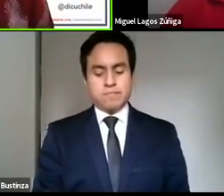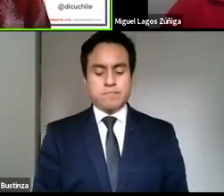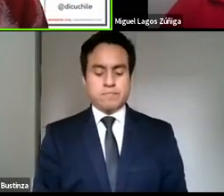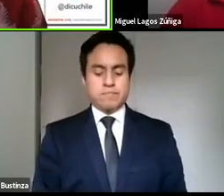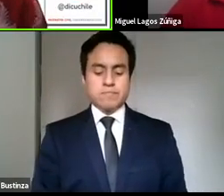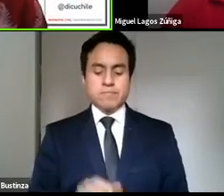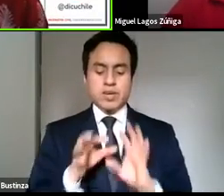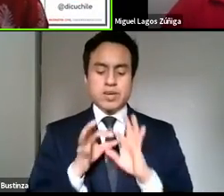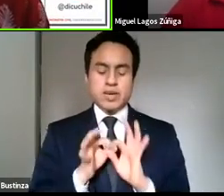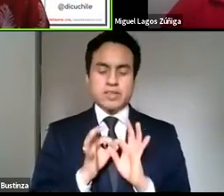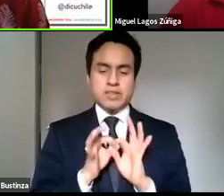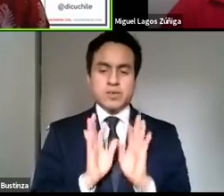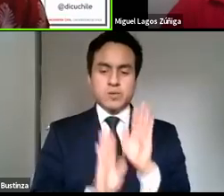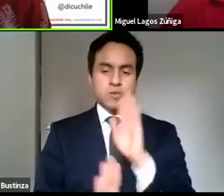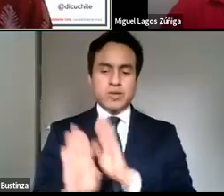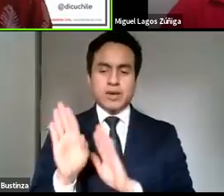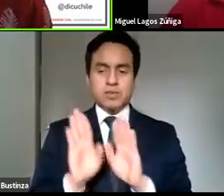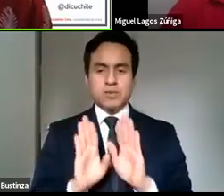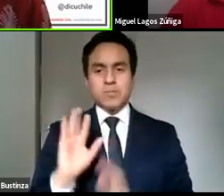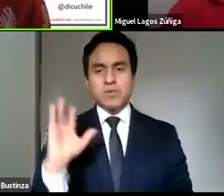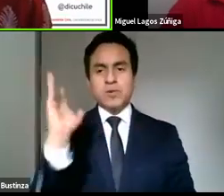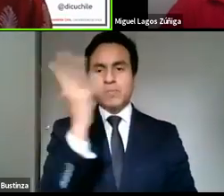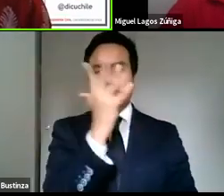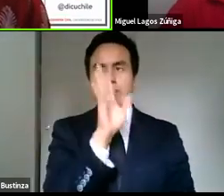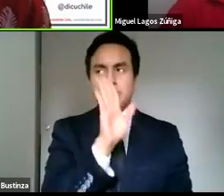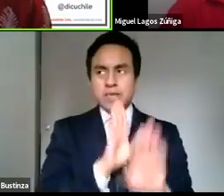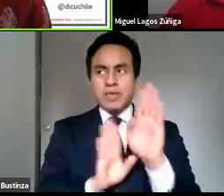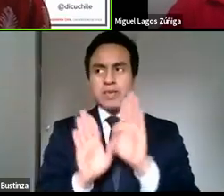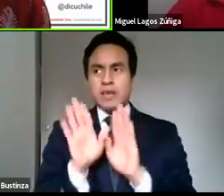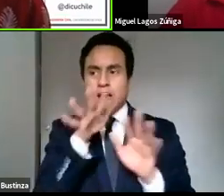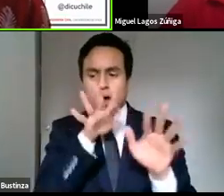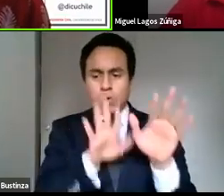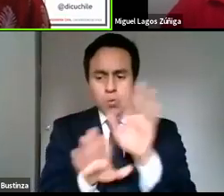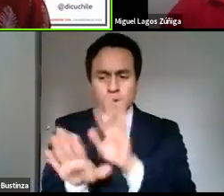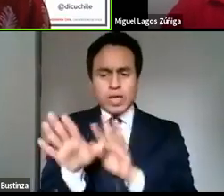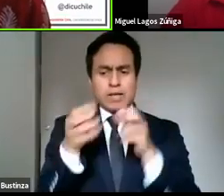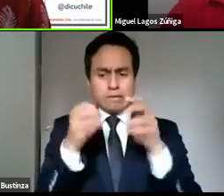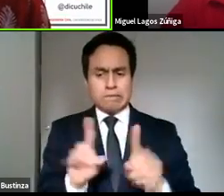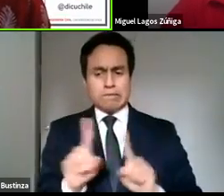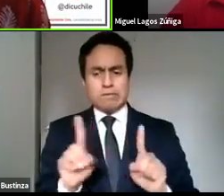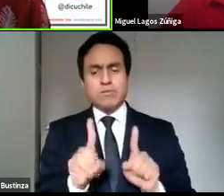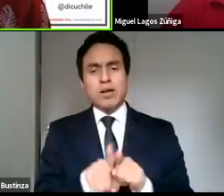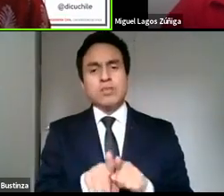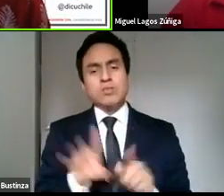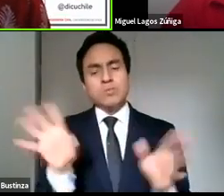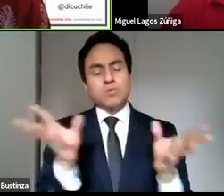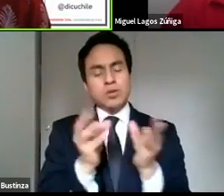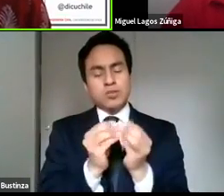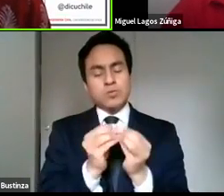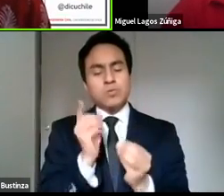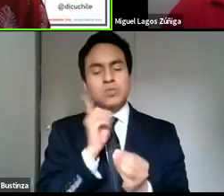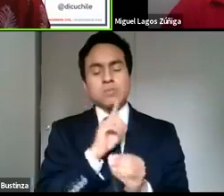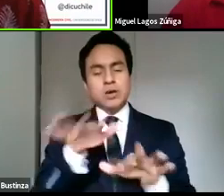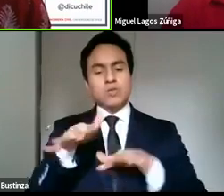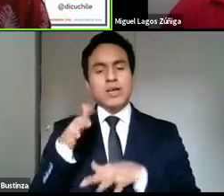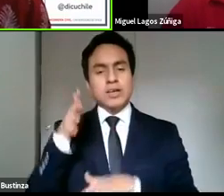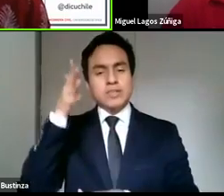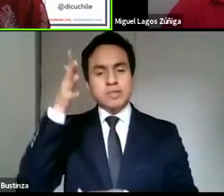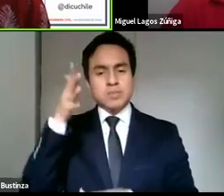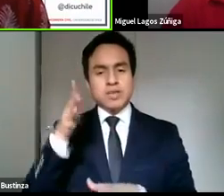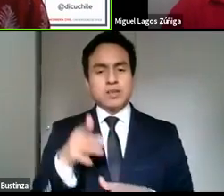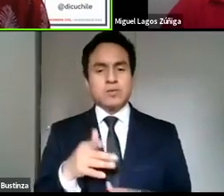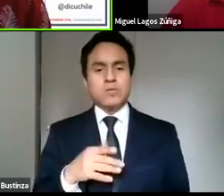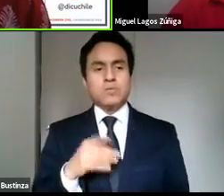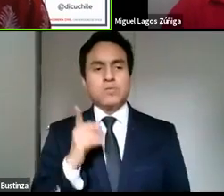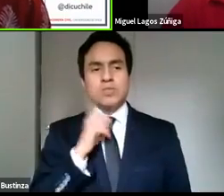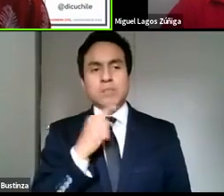Muchas gracias. A tener cuidado entonces con el medio ambiente y cómo manejamos los recursos hídricos según lo que estamos concluyendo en esta última jornada de seminario. Tenemos